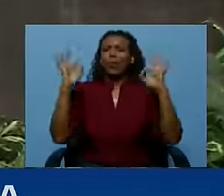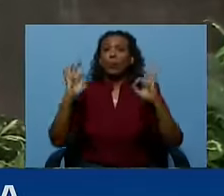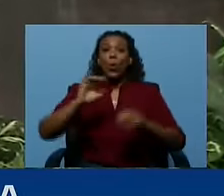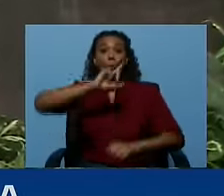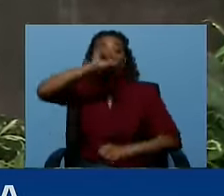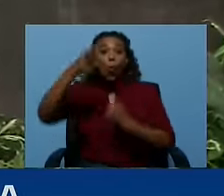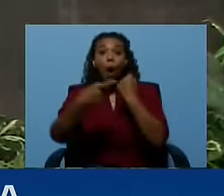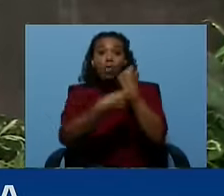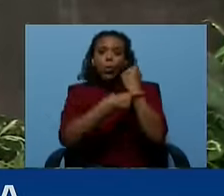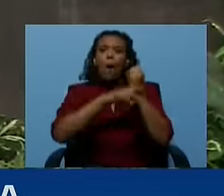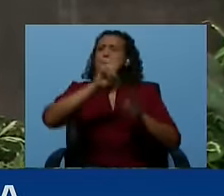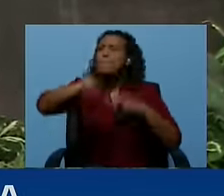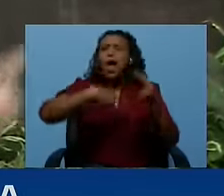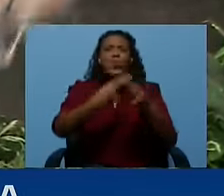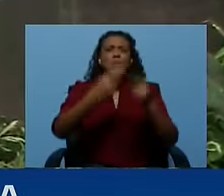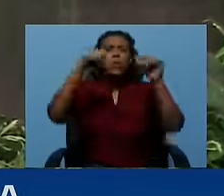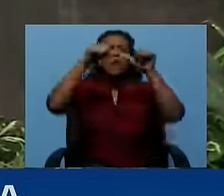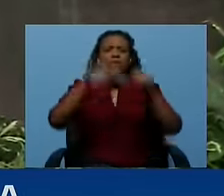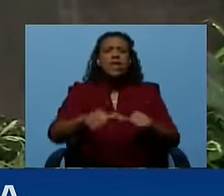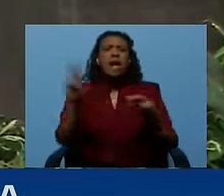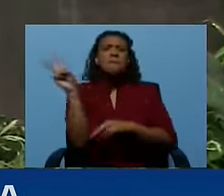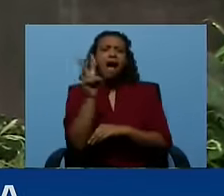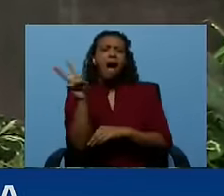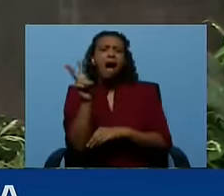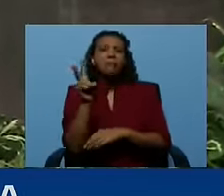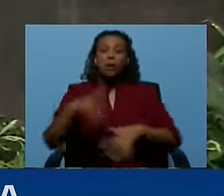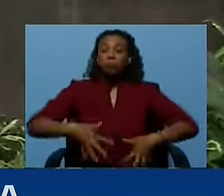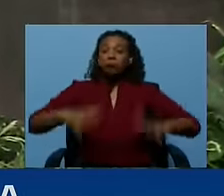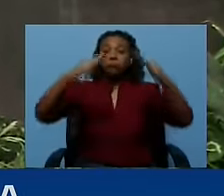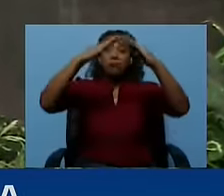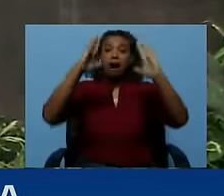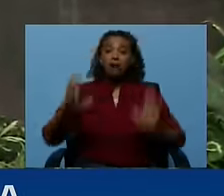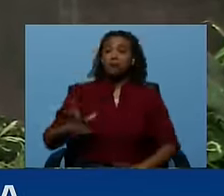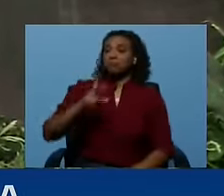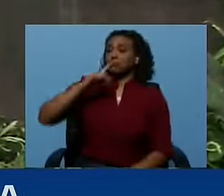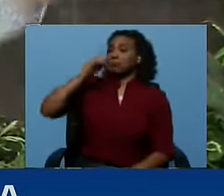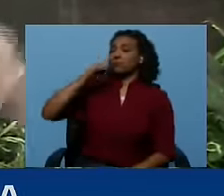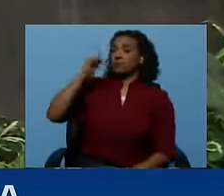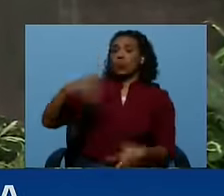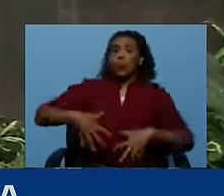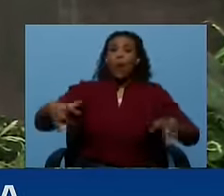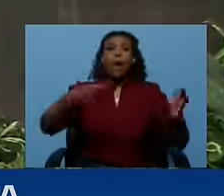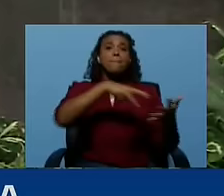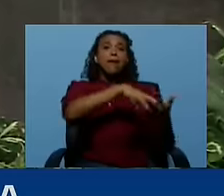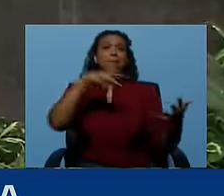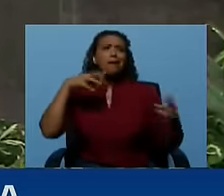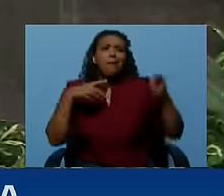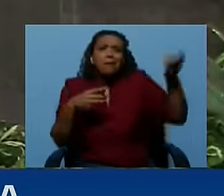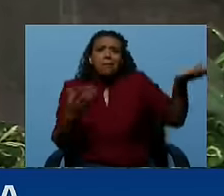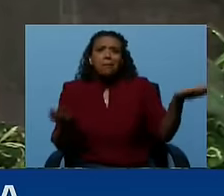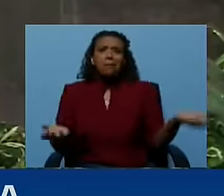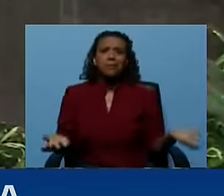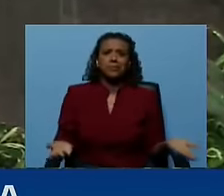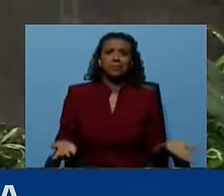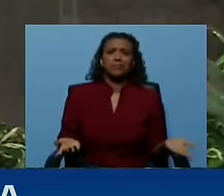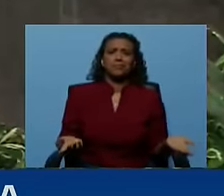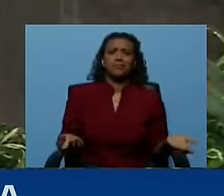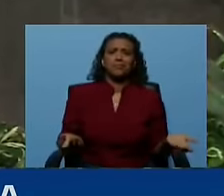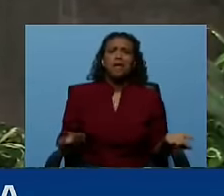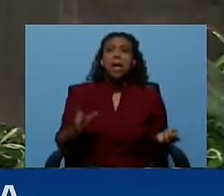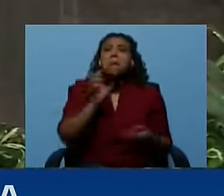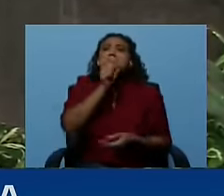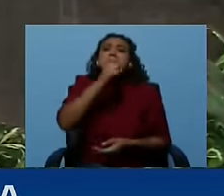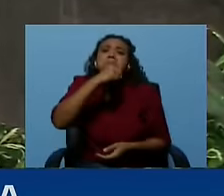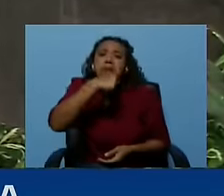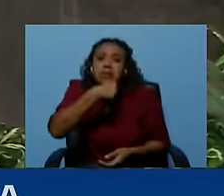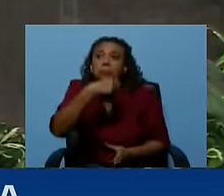Guaidó dijo, jamás miré. Y terminó en una mansión multimillonaria en Miami. Y el